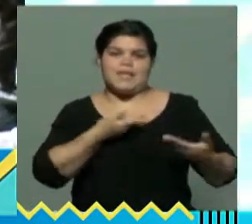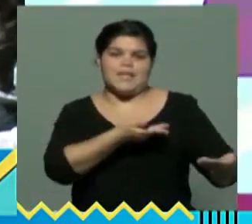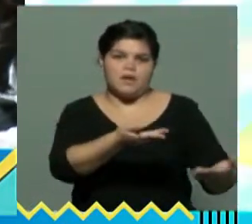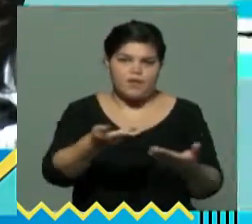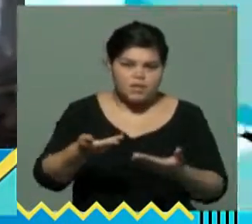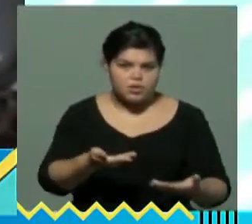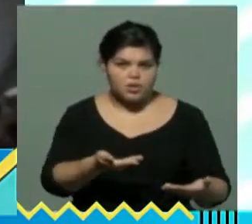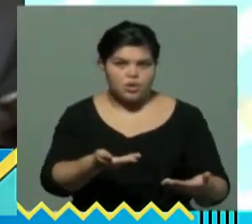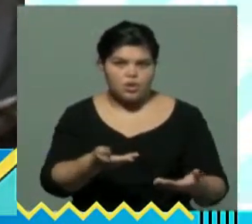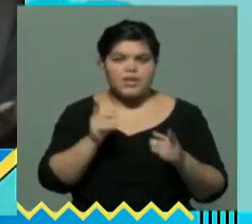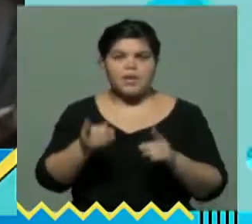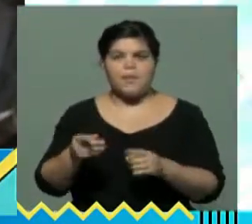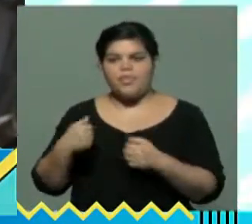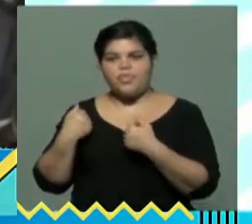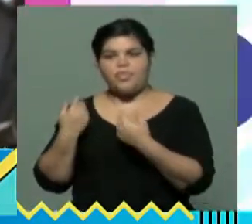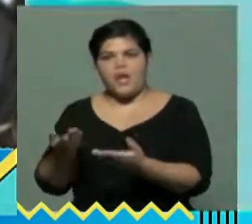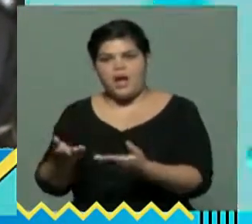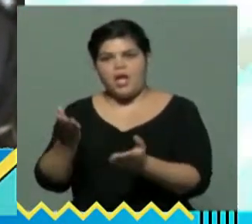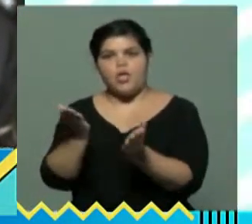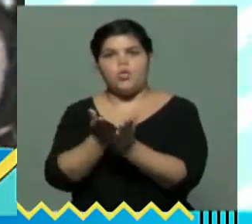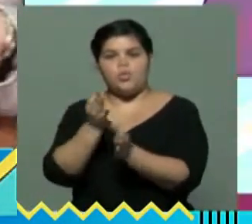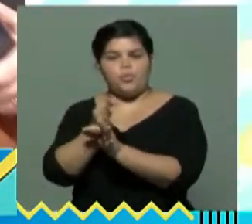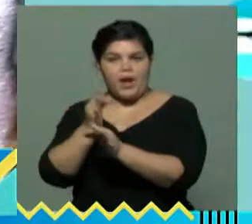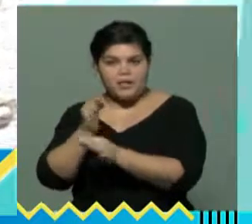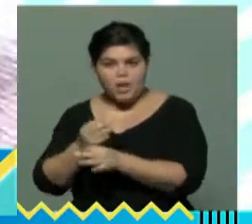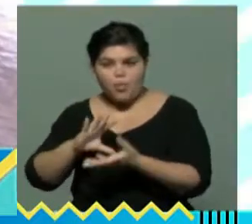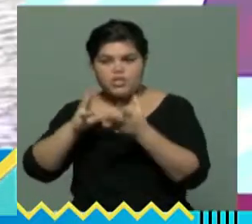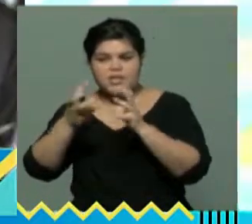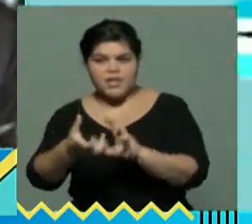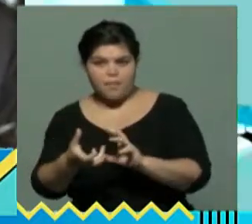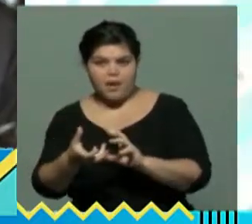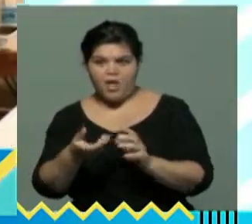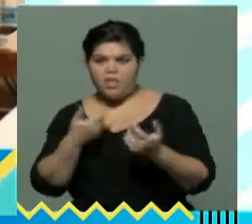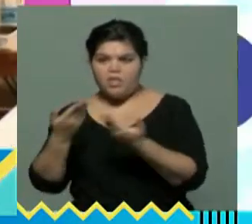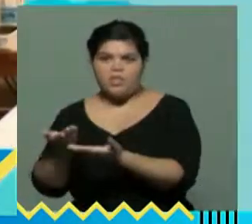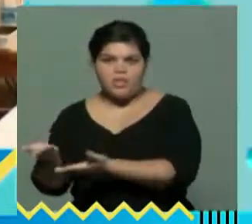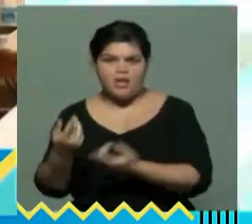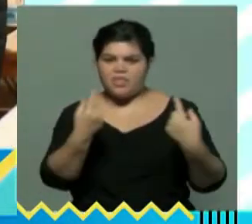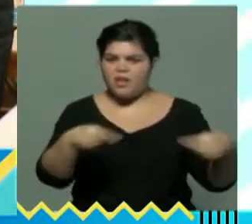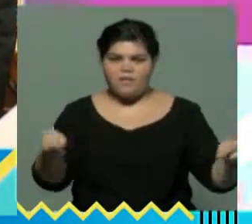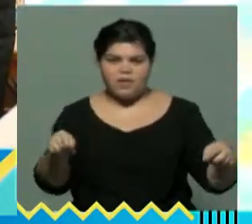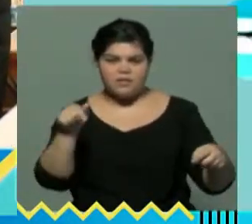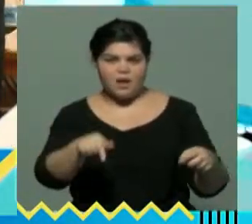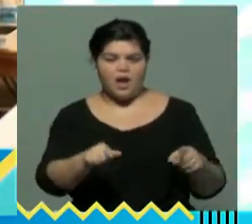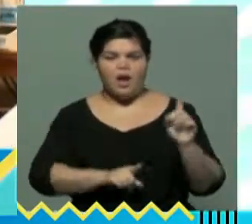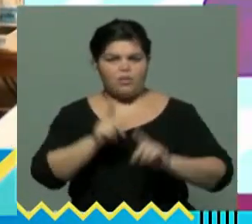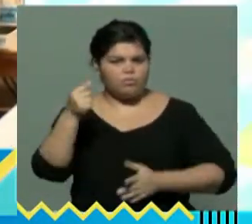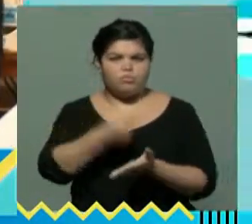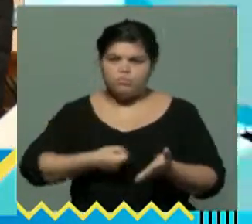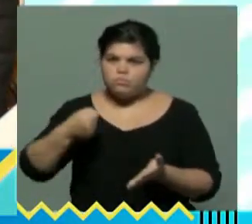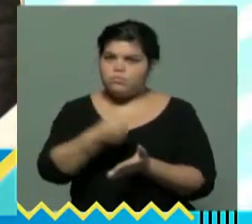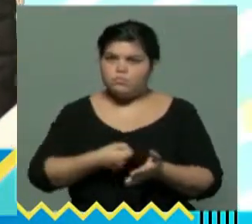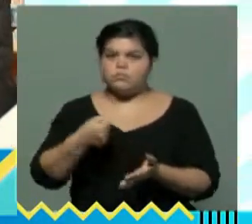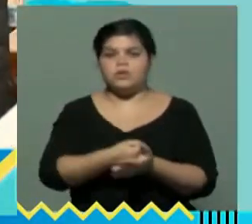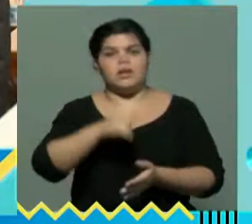lo que brinda el sistema educativo. Ahí hay que trabajar mucho también afiatando las relaciones, hay esfuerzos grandes que se